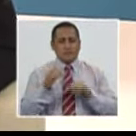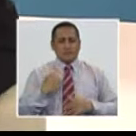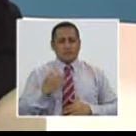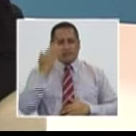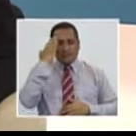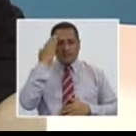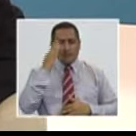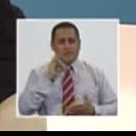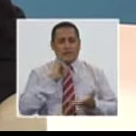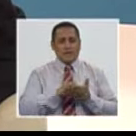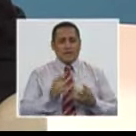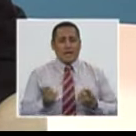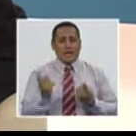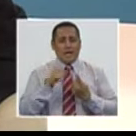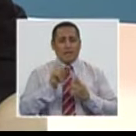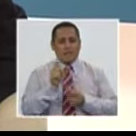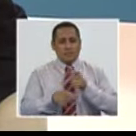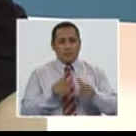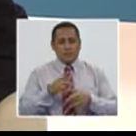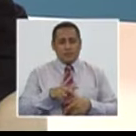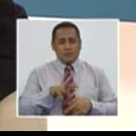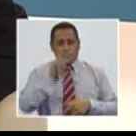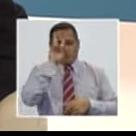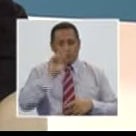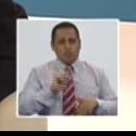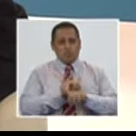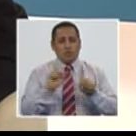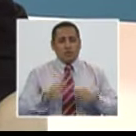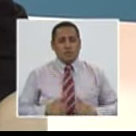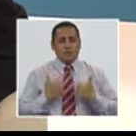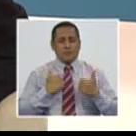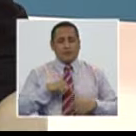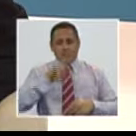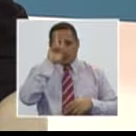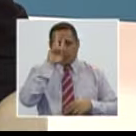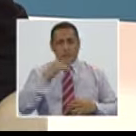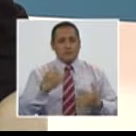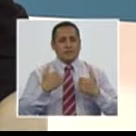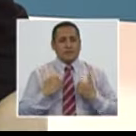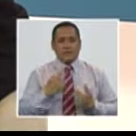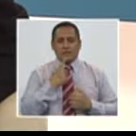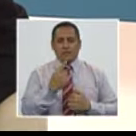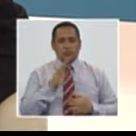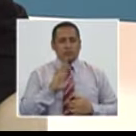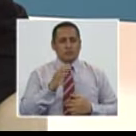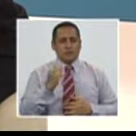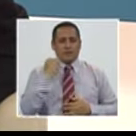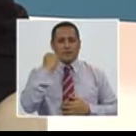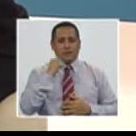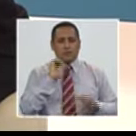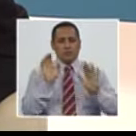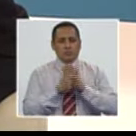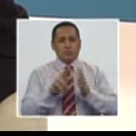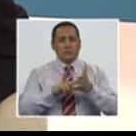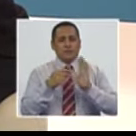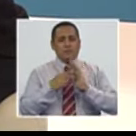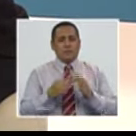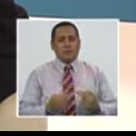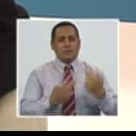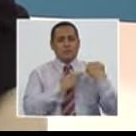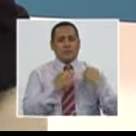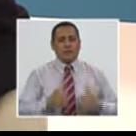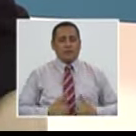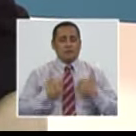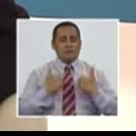saber en todo caso que aún los peruanos que no viven en nuestro país tienen todos los derechos que él